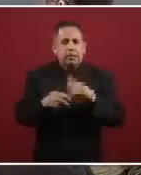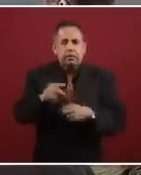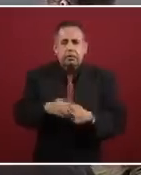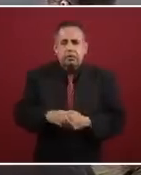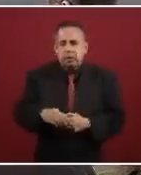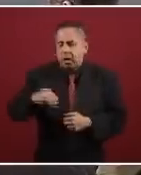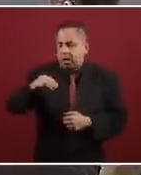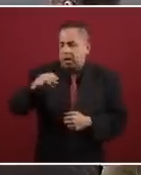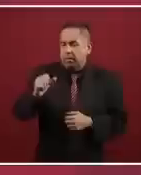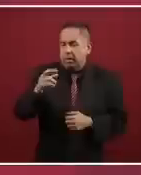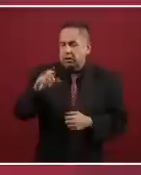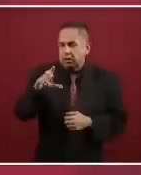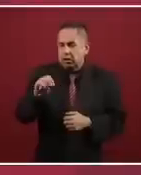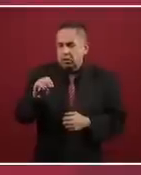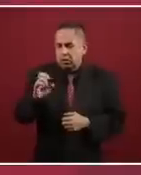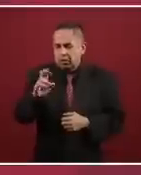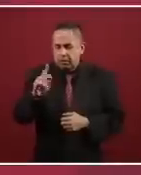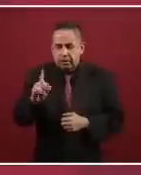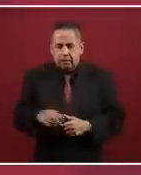Marcelo.